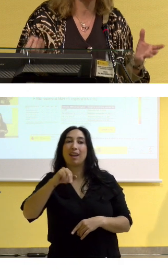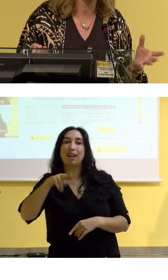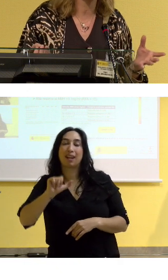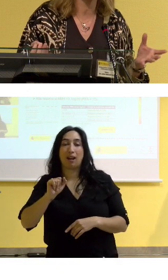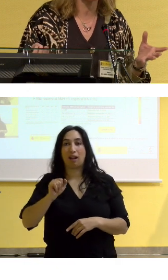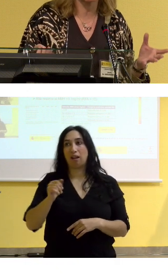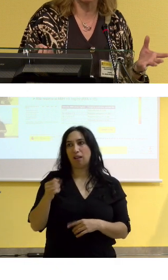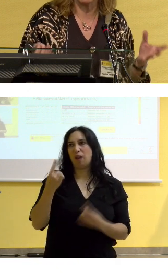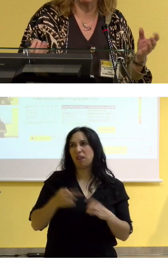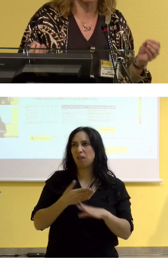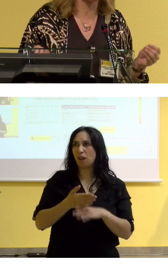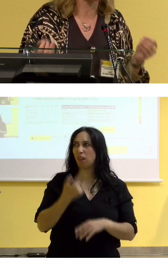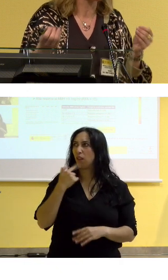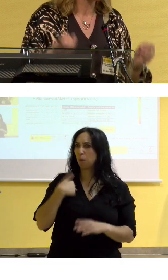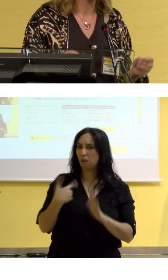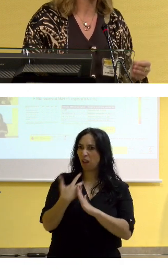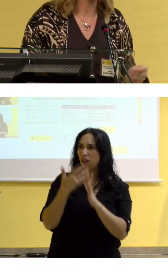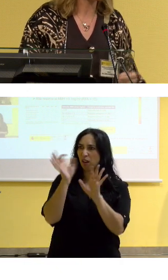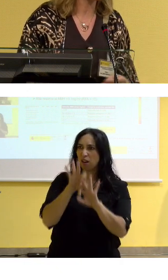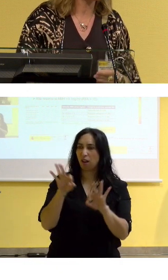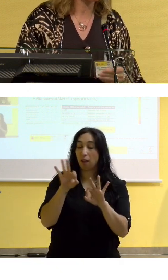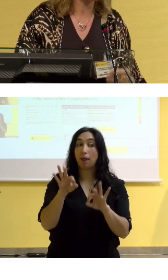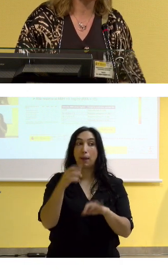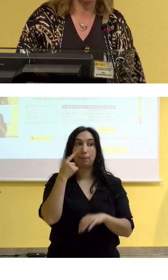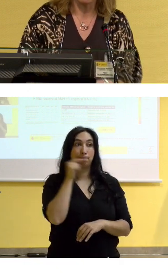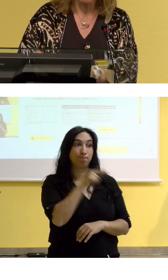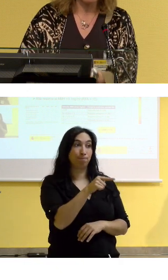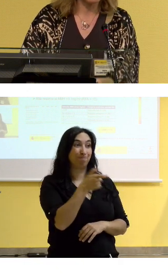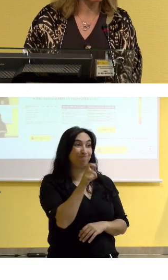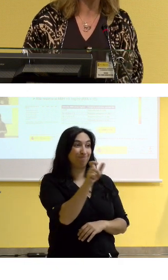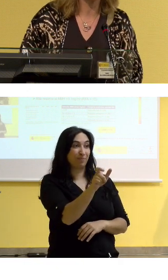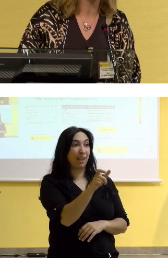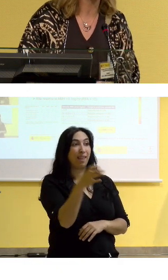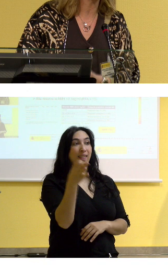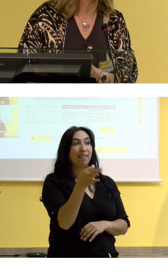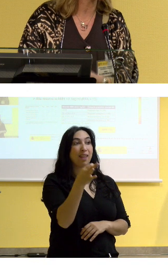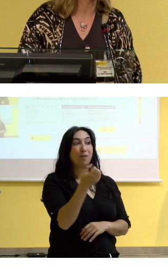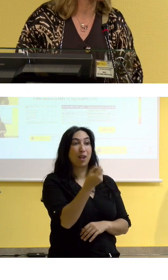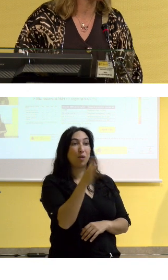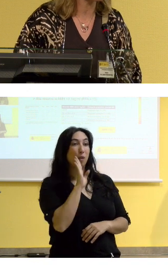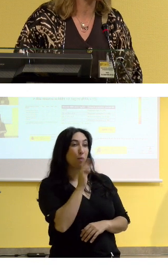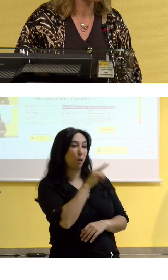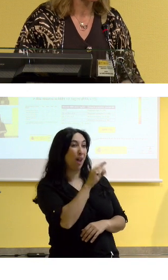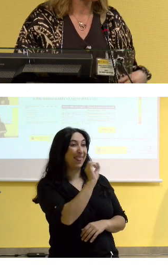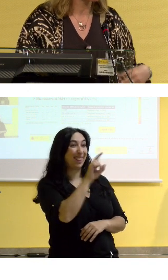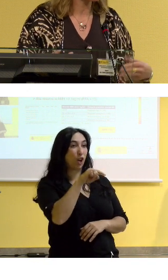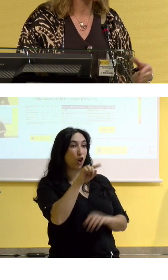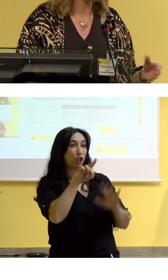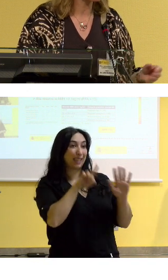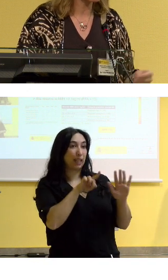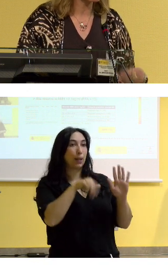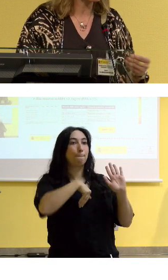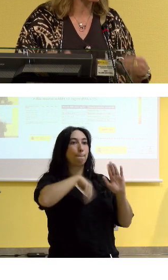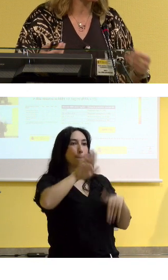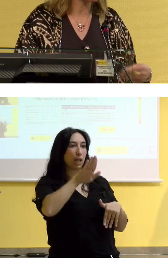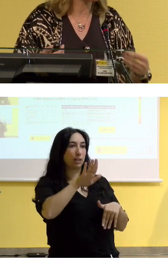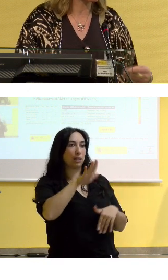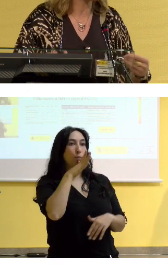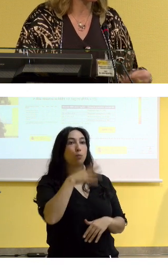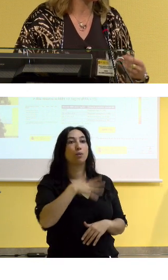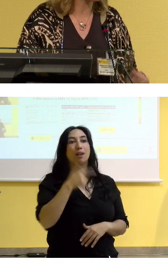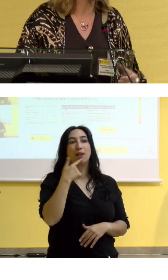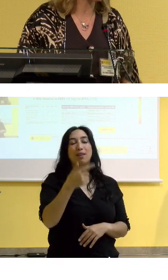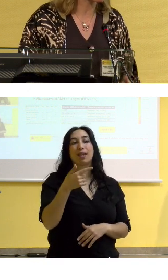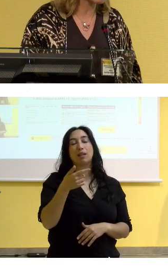si a mí nadie me ha explicado nada, pues bien, ese valor tiene que estar por encima de ese número que es 0,6, porque eso nos indica qué cantidad